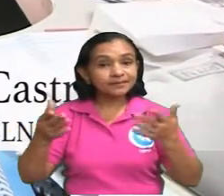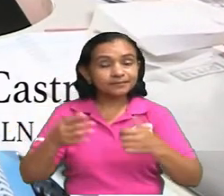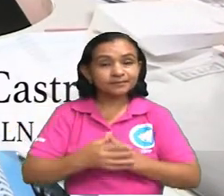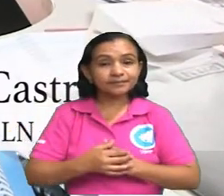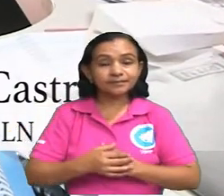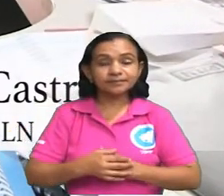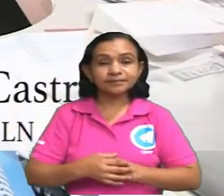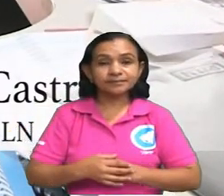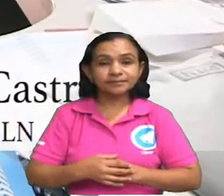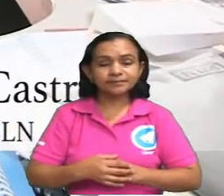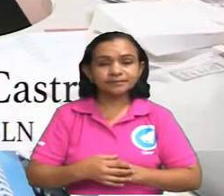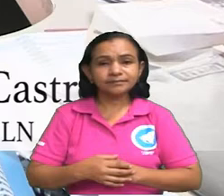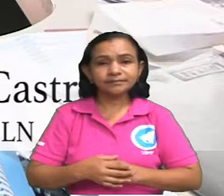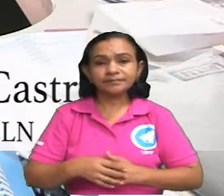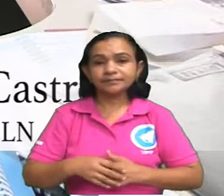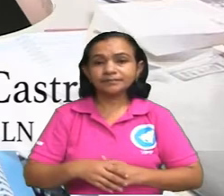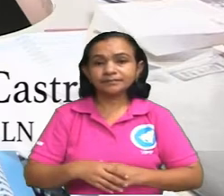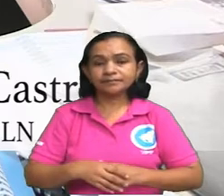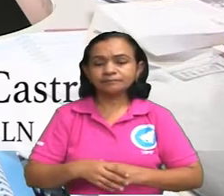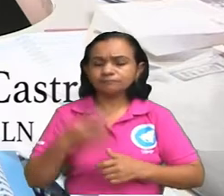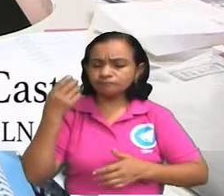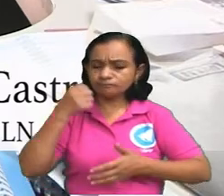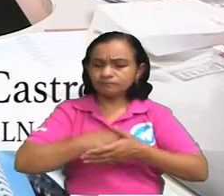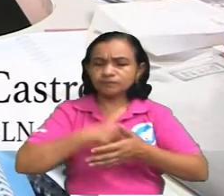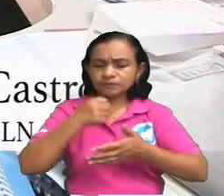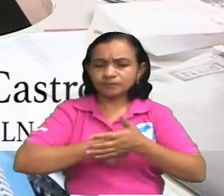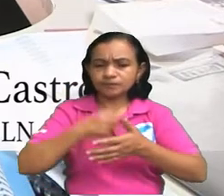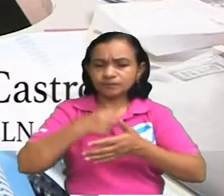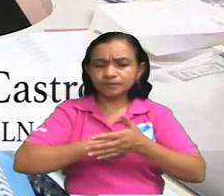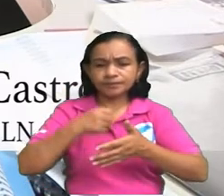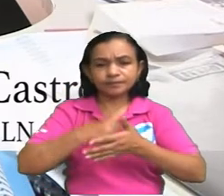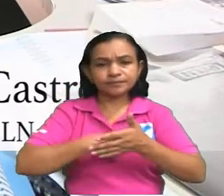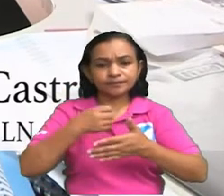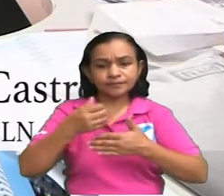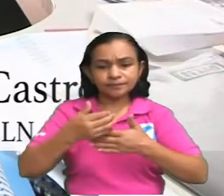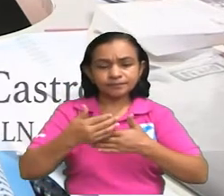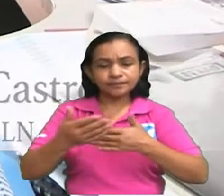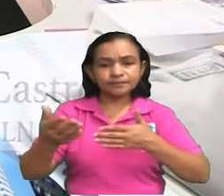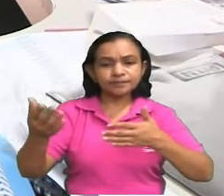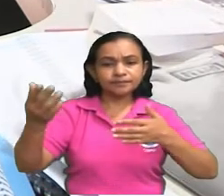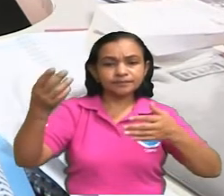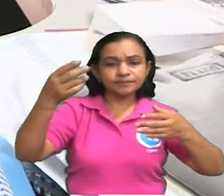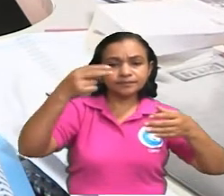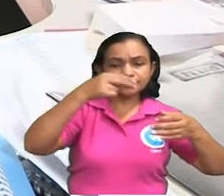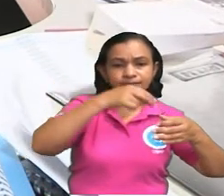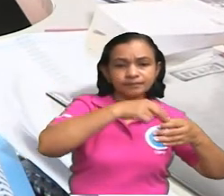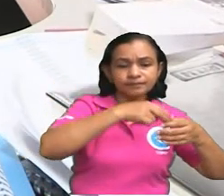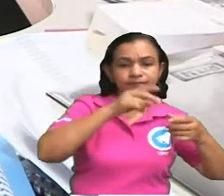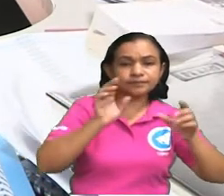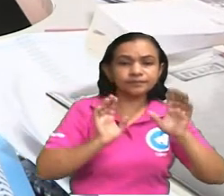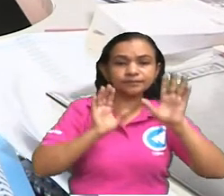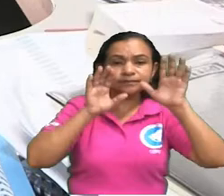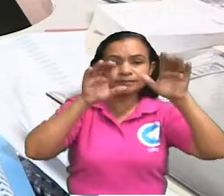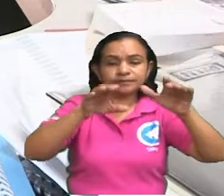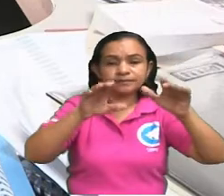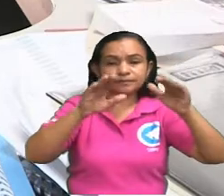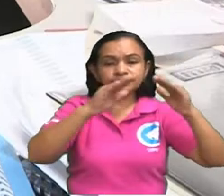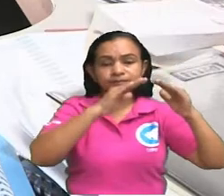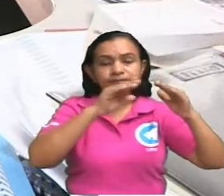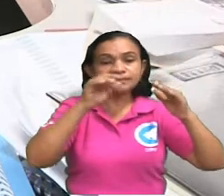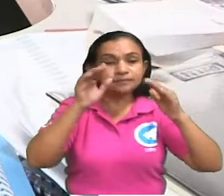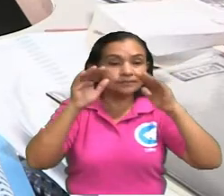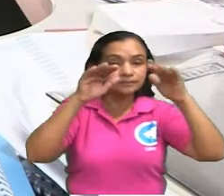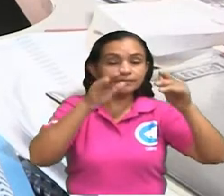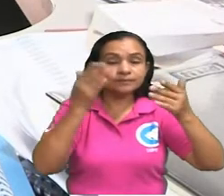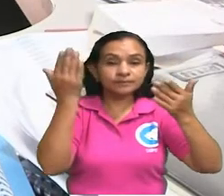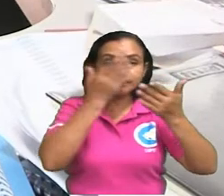consolida su lucha cuando él llega a León, a la universidad, pues ya la hace